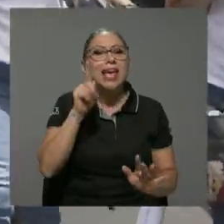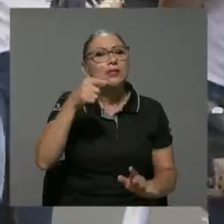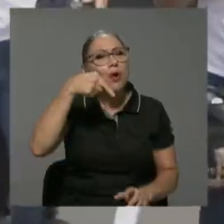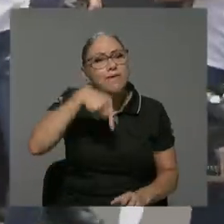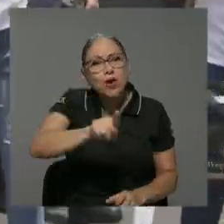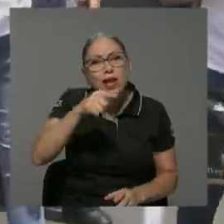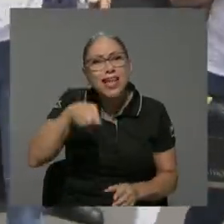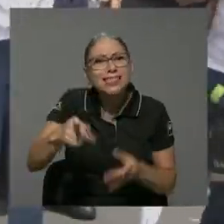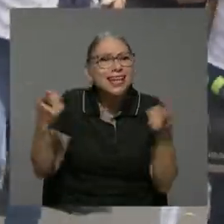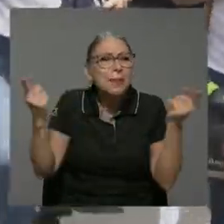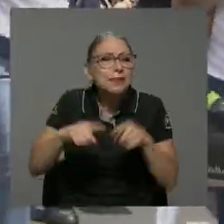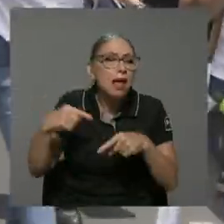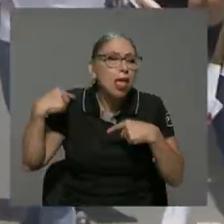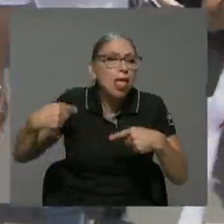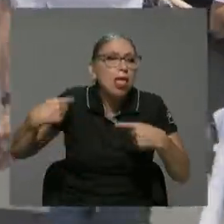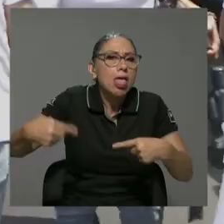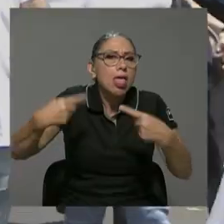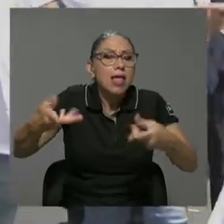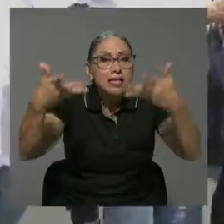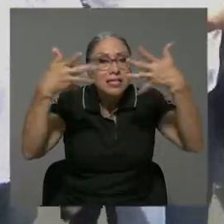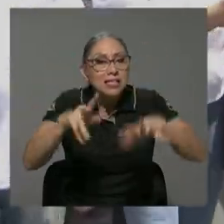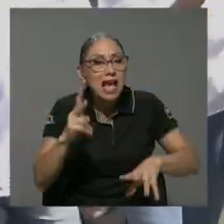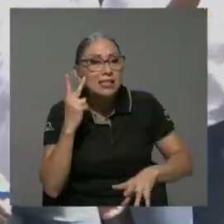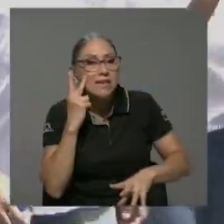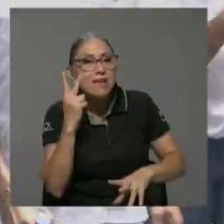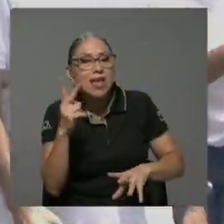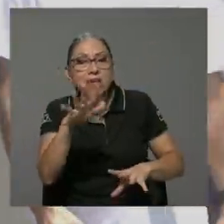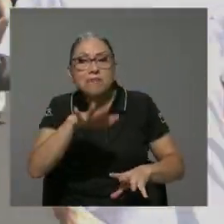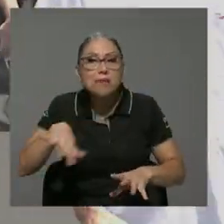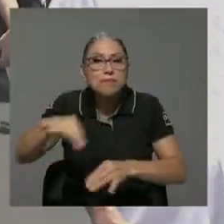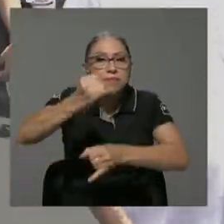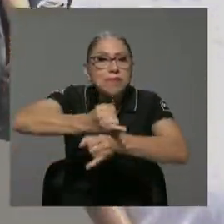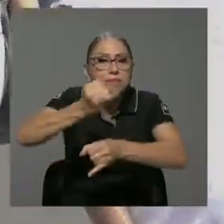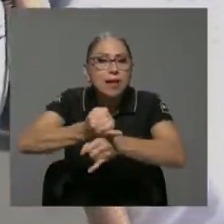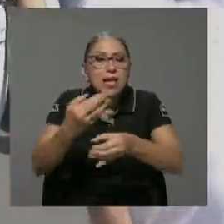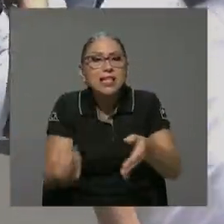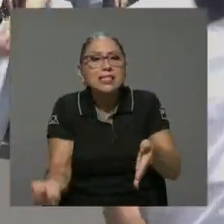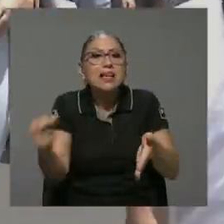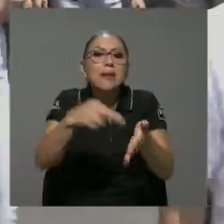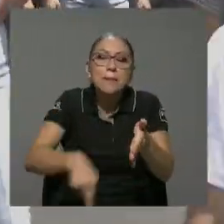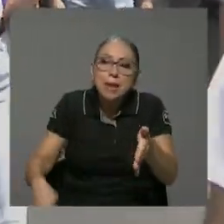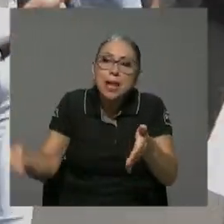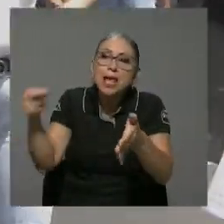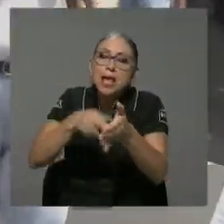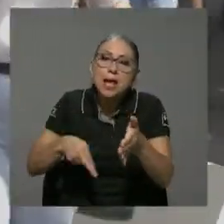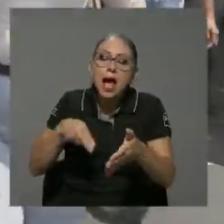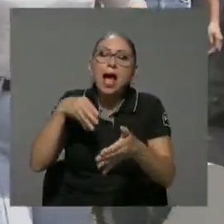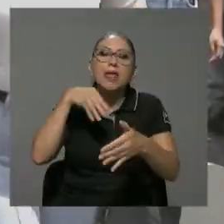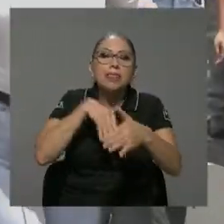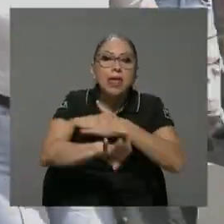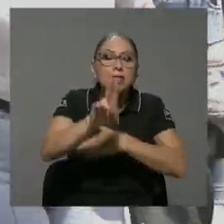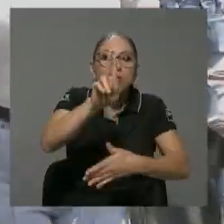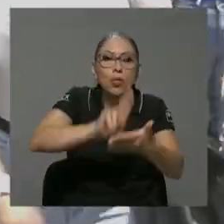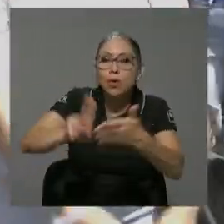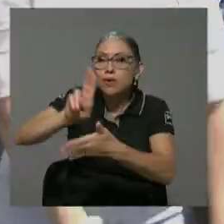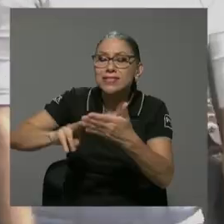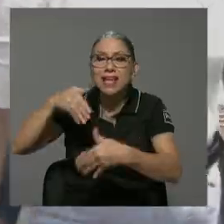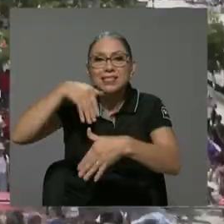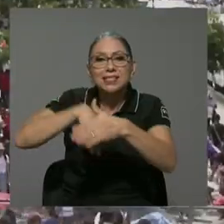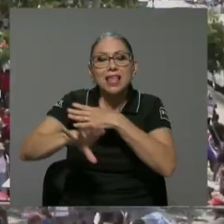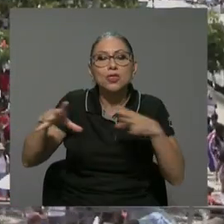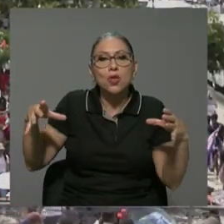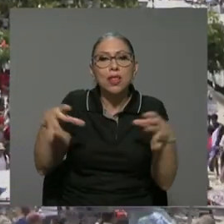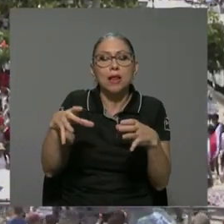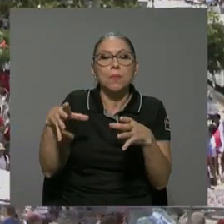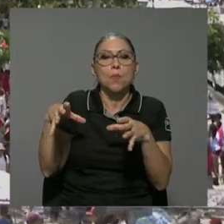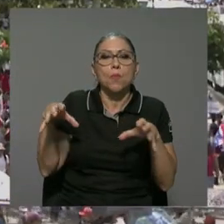sistemática, institucionalizada, ¿verdad?, que se replica dentro de las universidades y dentro del movimiento estudiantil. Entonces, uh-huh. es algo que